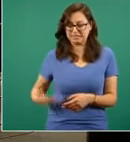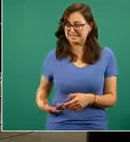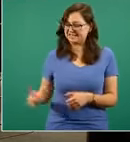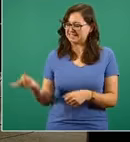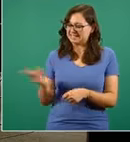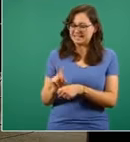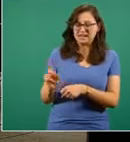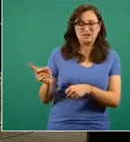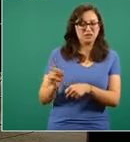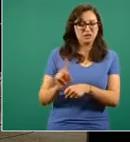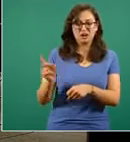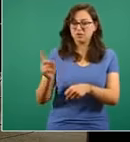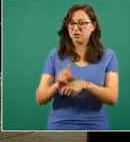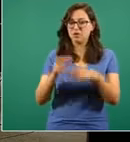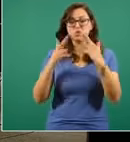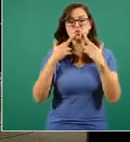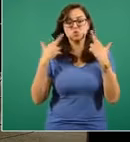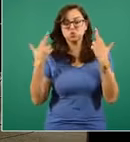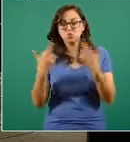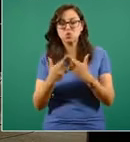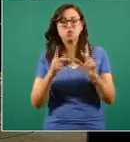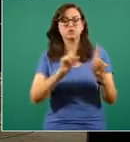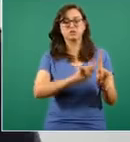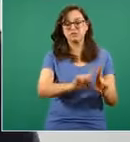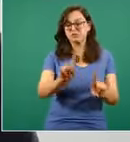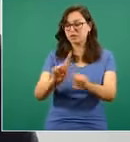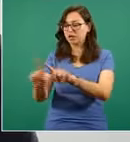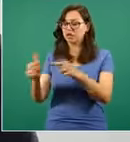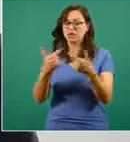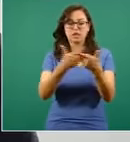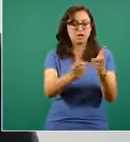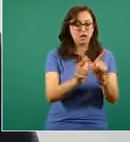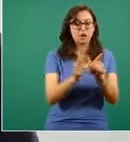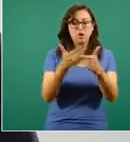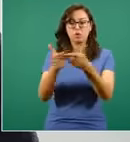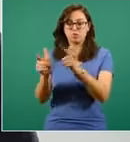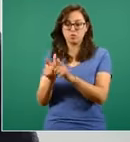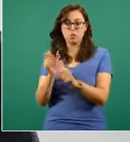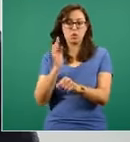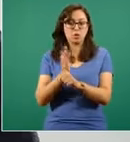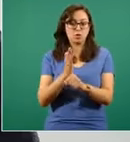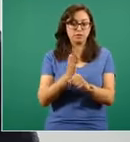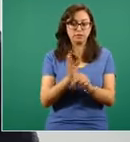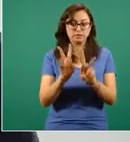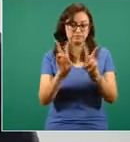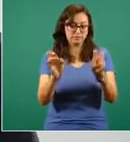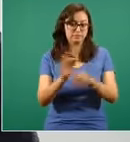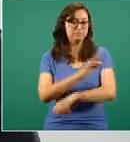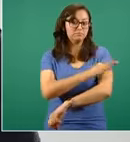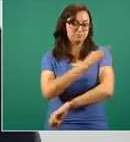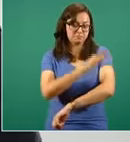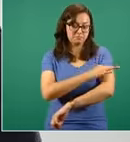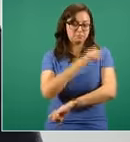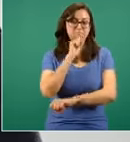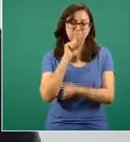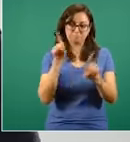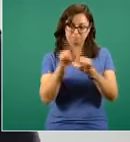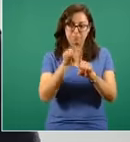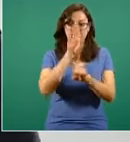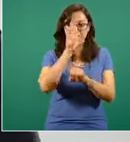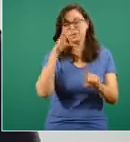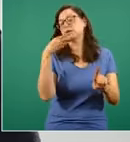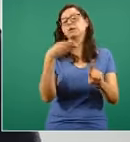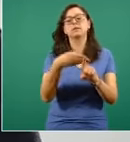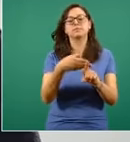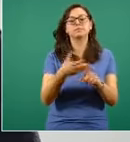días que lleva con grupos específicos, sobre todo ahora enfocado al tema de la vacuna. El señor presidente pues